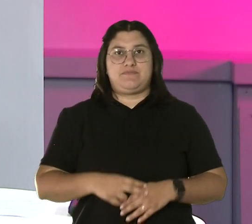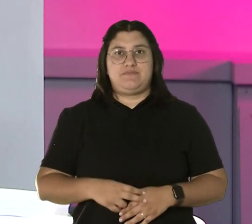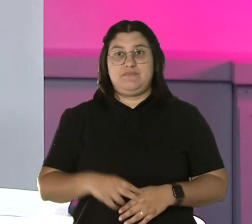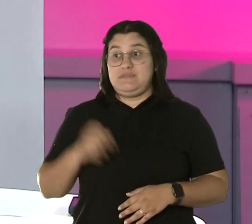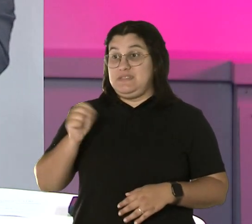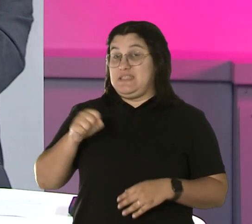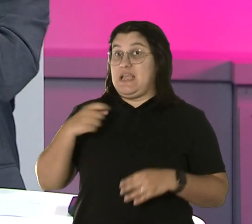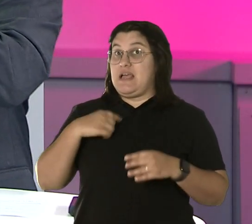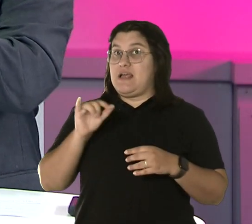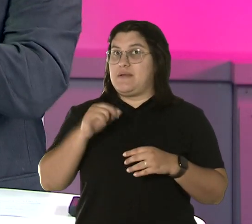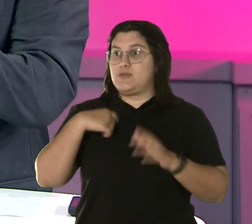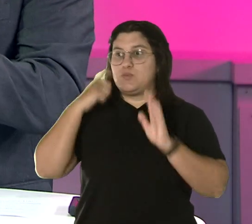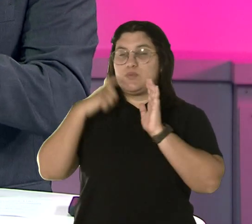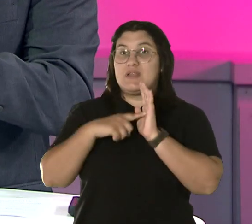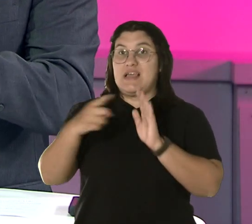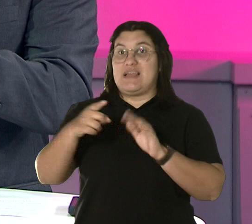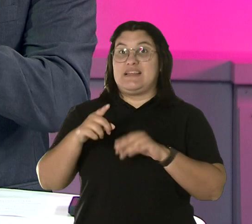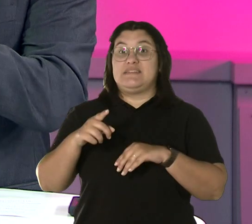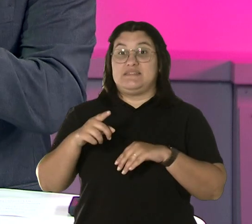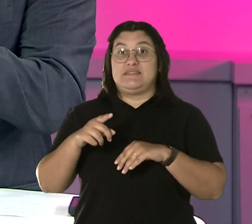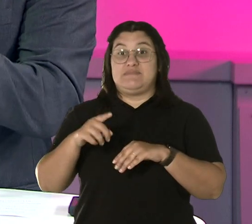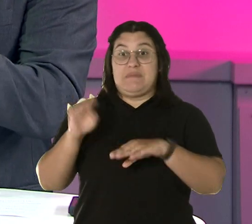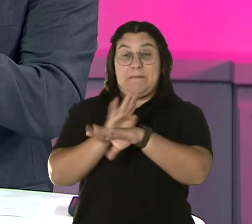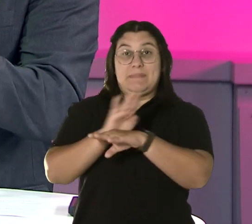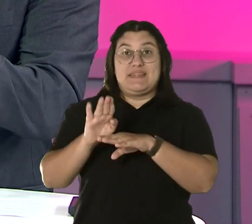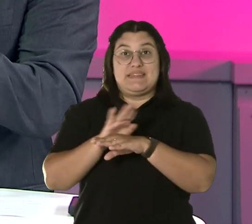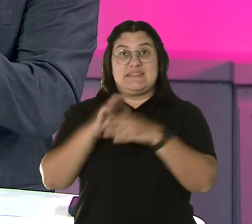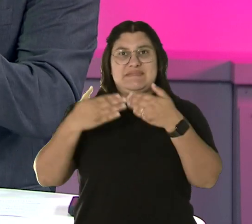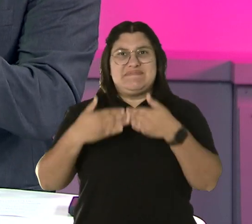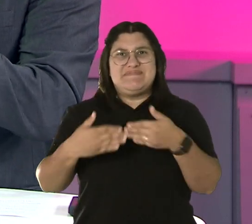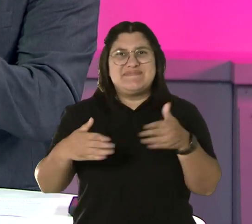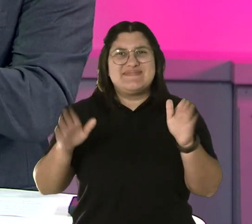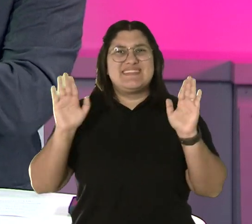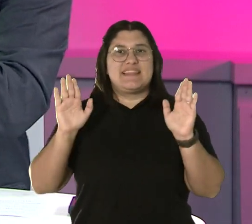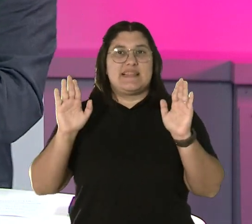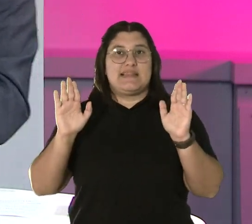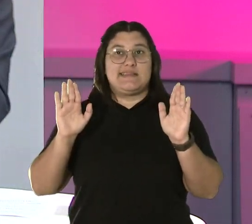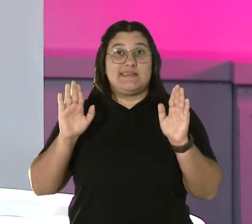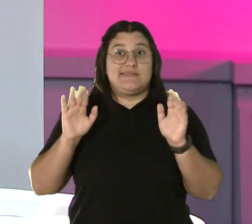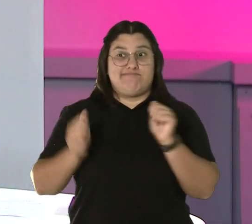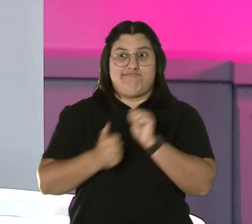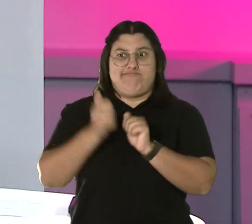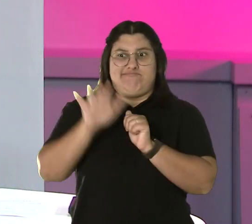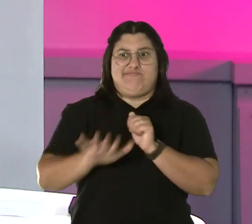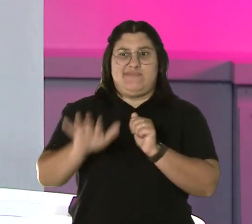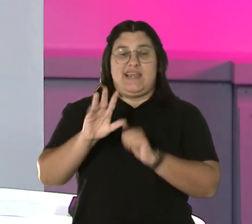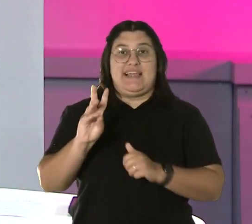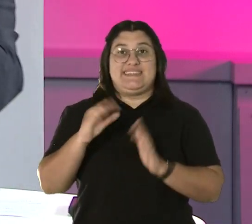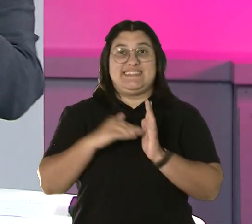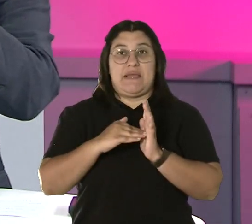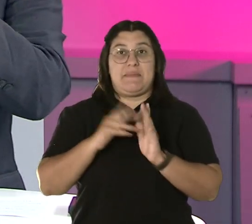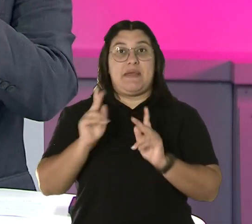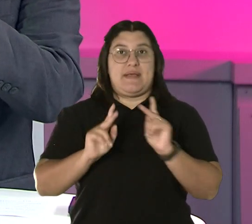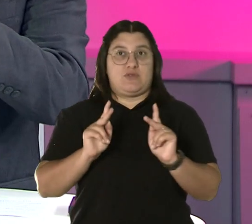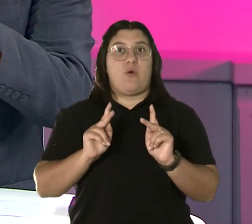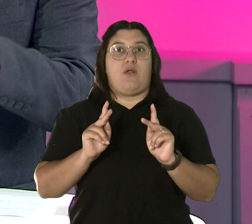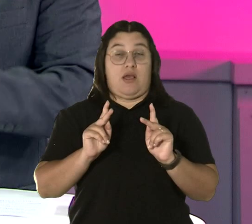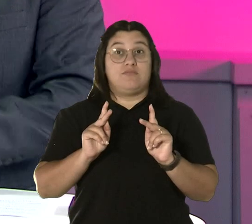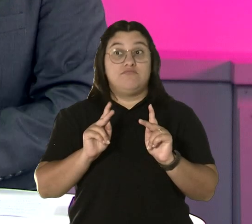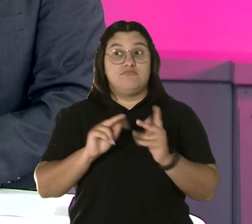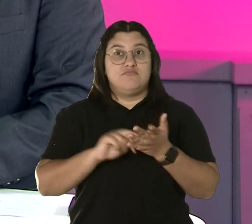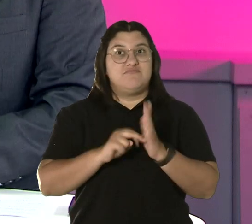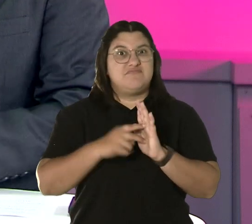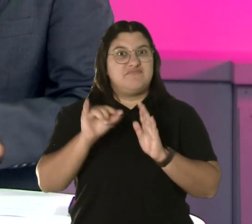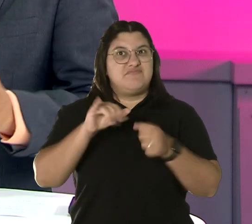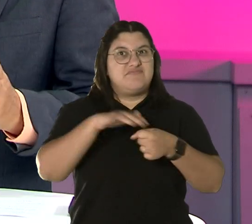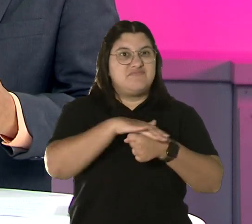de esa industria que tienen un déficit de mano de obra de sobre 6,000 personas, ¿verdad? Sí, igual ocurre en el área de